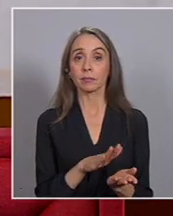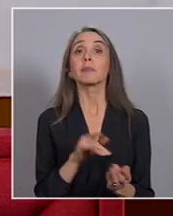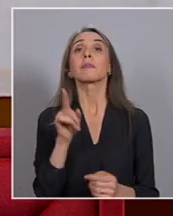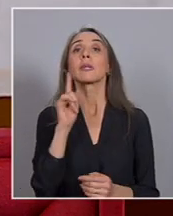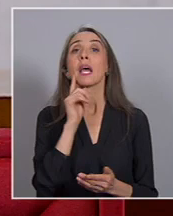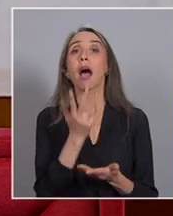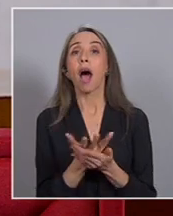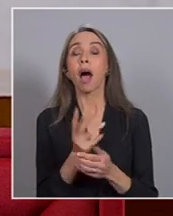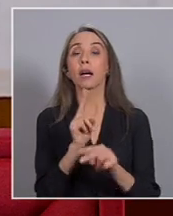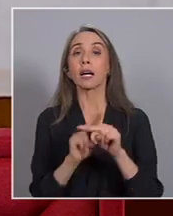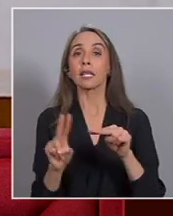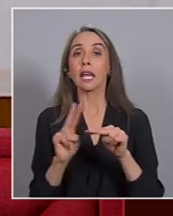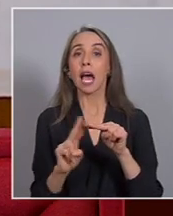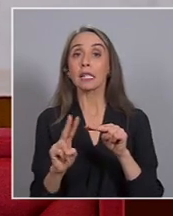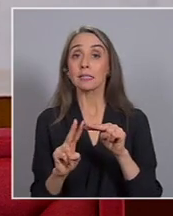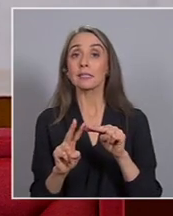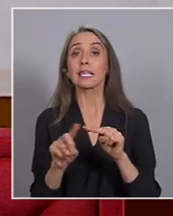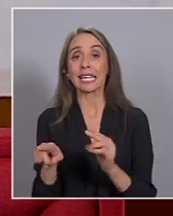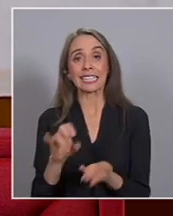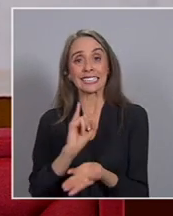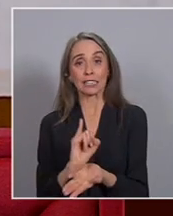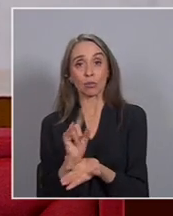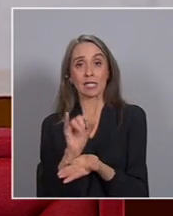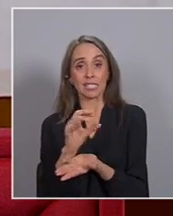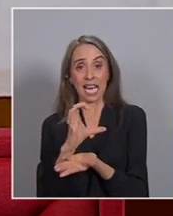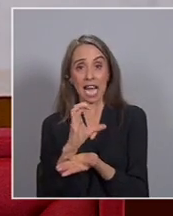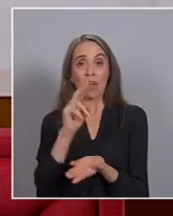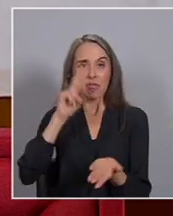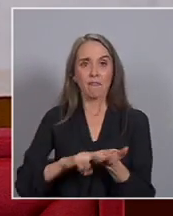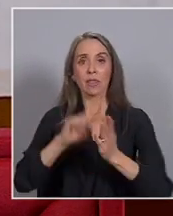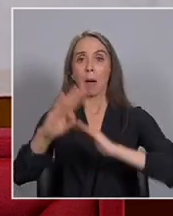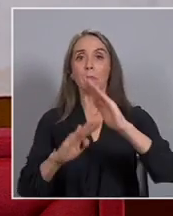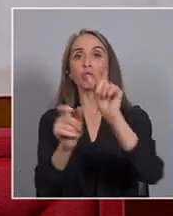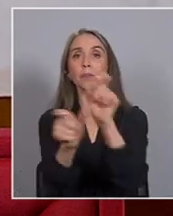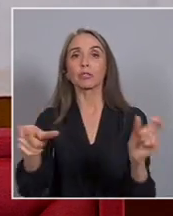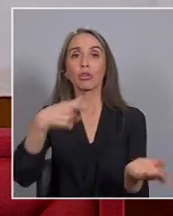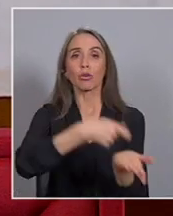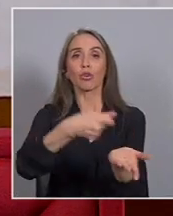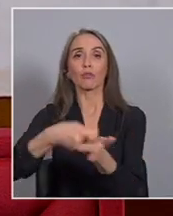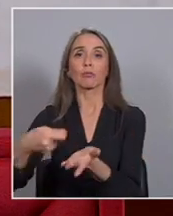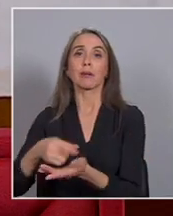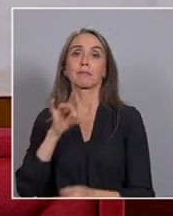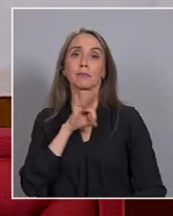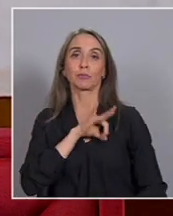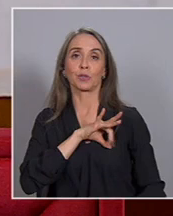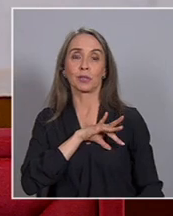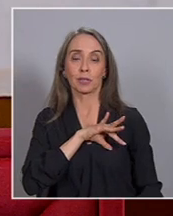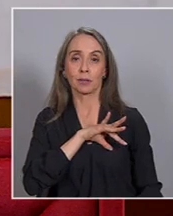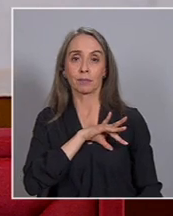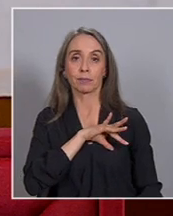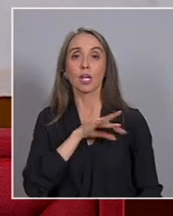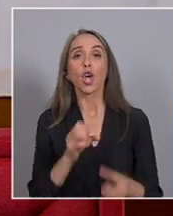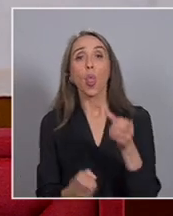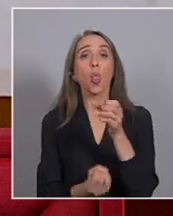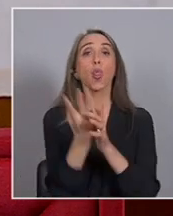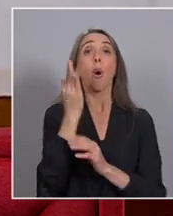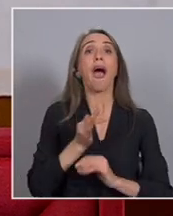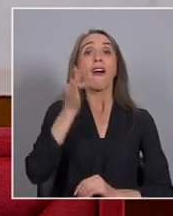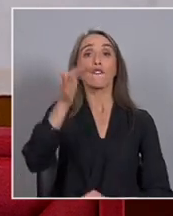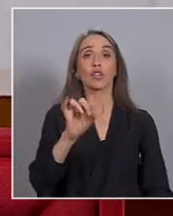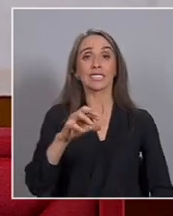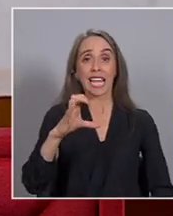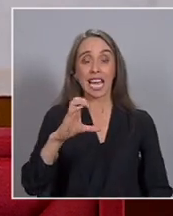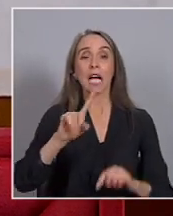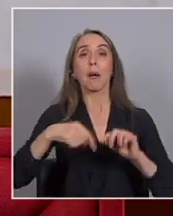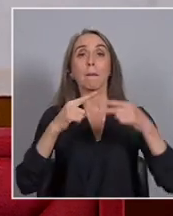Tenemos que generar una institucionalidad que proteja de manera real a los consumidores de Chile. Y a este nuevo CERNAC vamos a sumar la ley